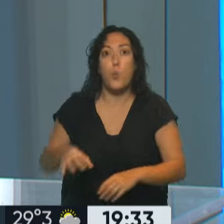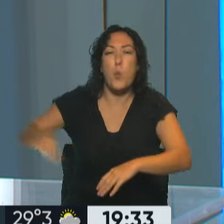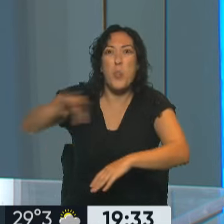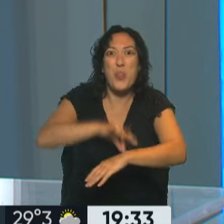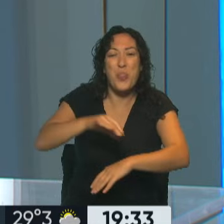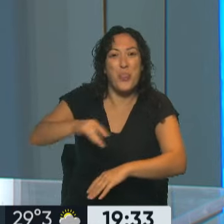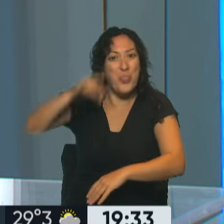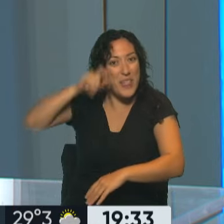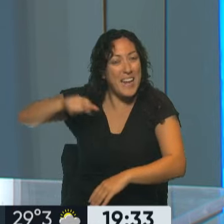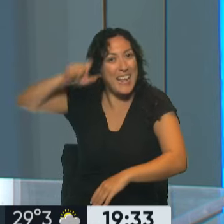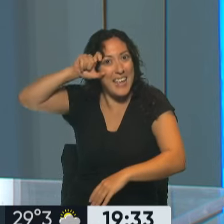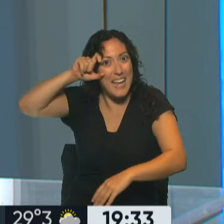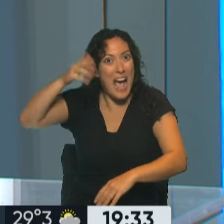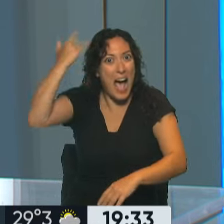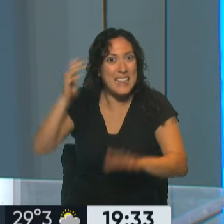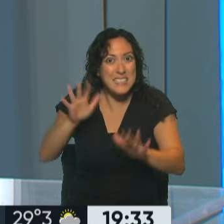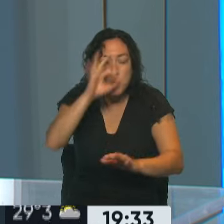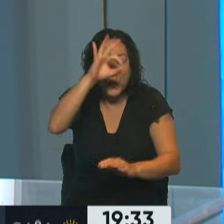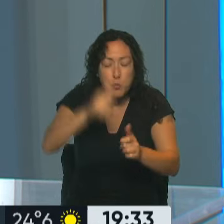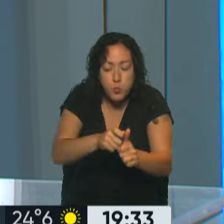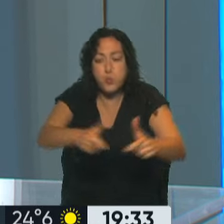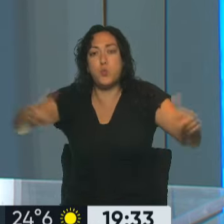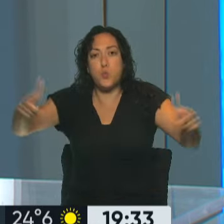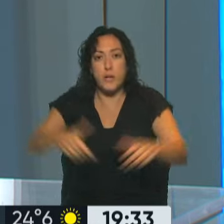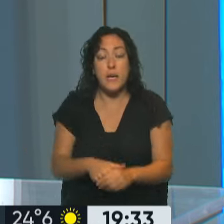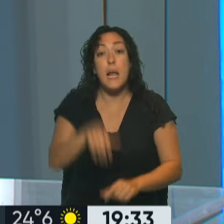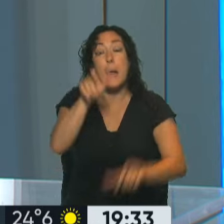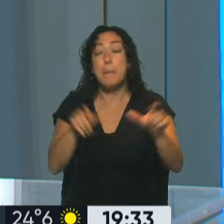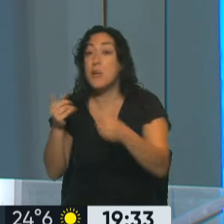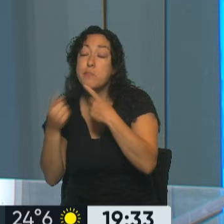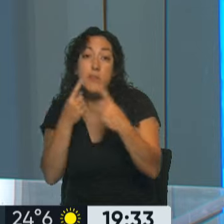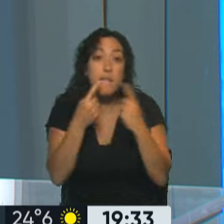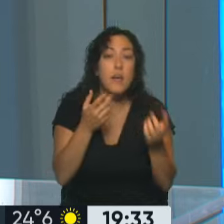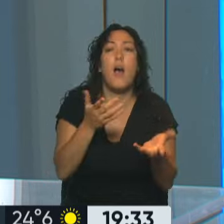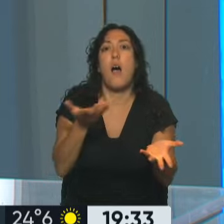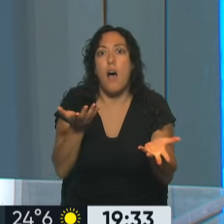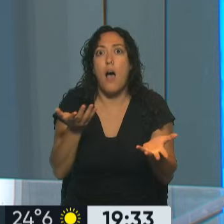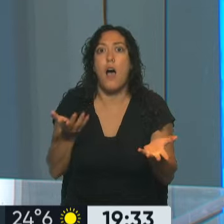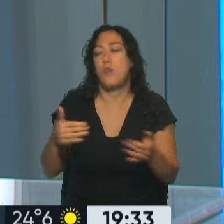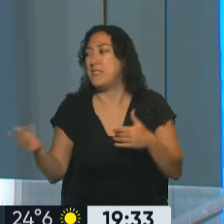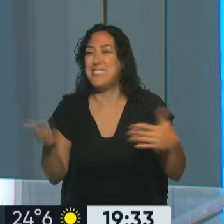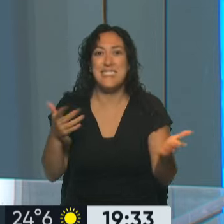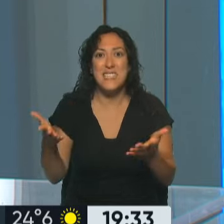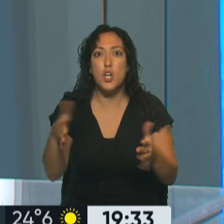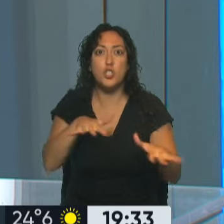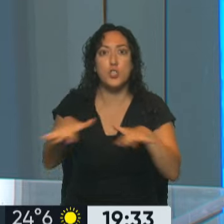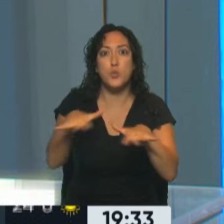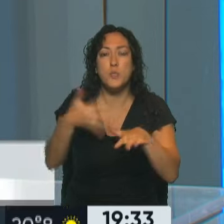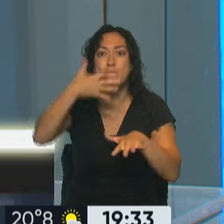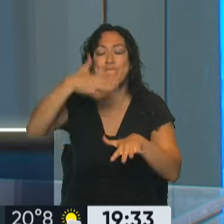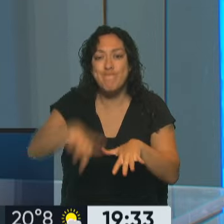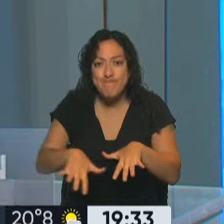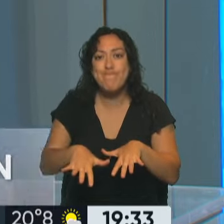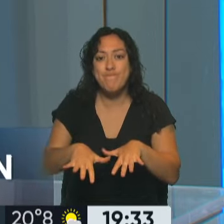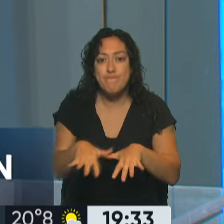Argentina escuchar a la gente también es de alguna manera ponernos en situación no Qué le pasa al vecino Qué nos pasa a todos que